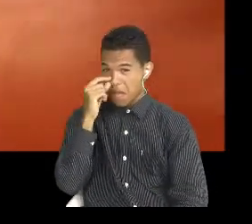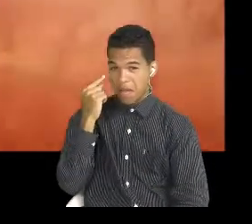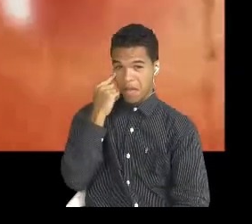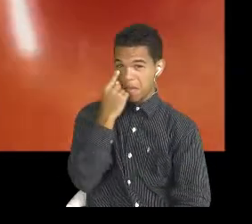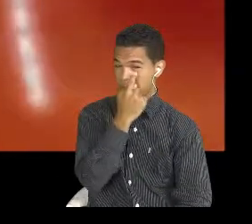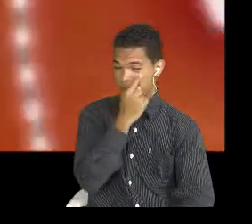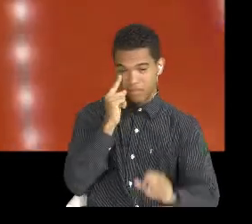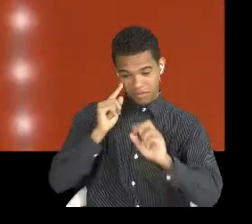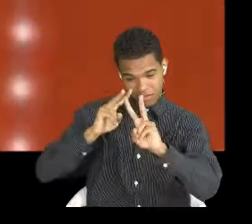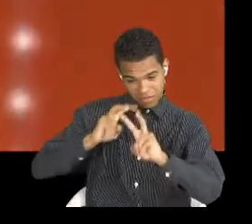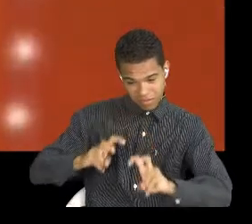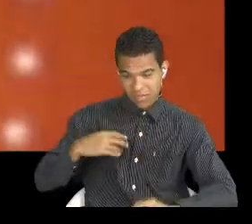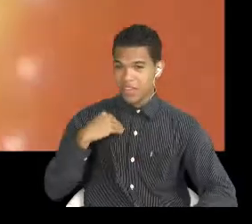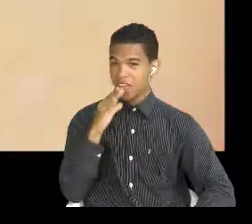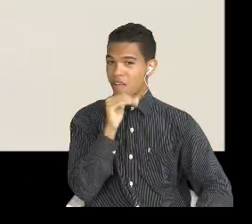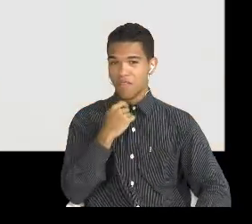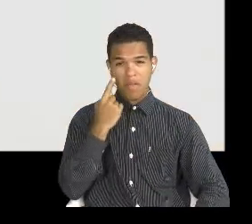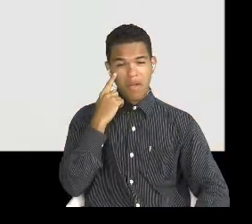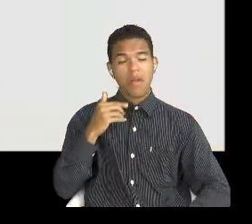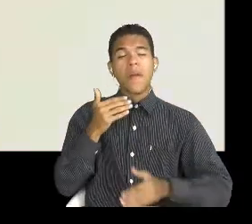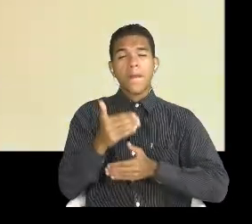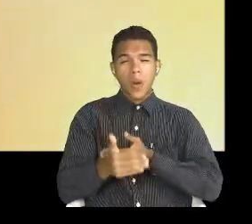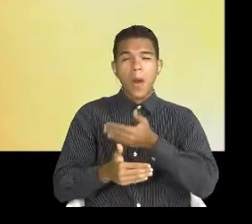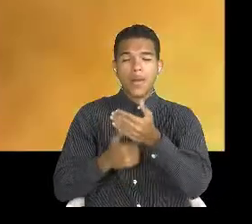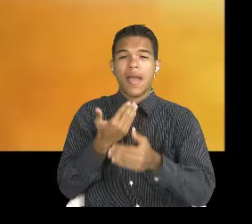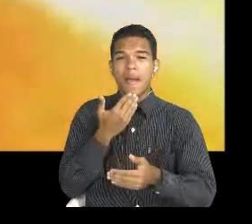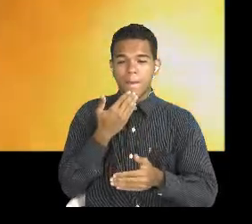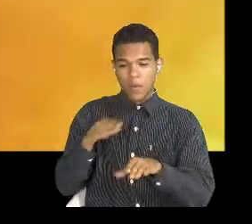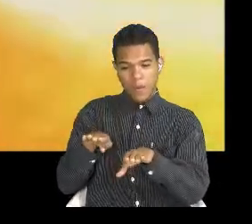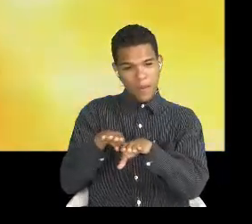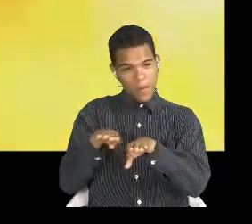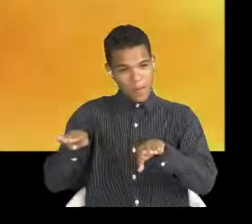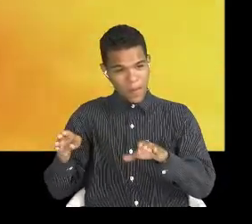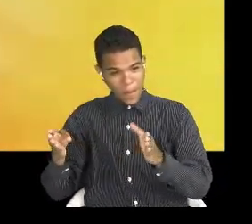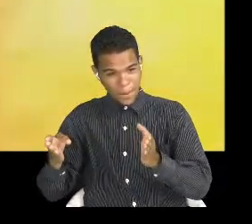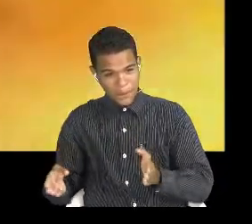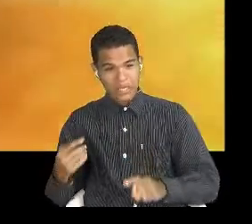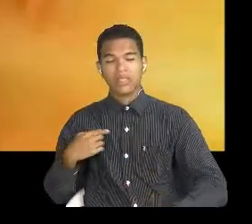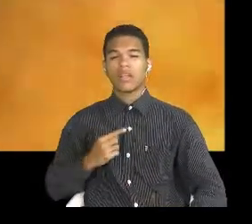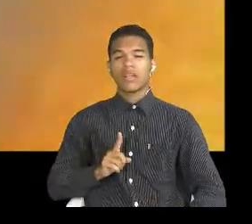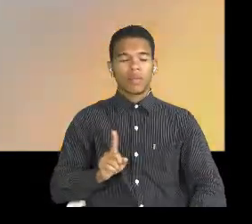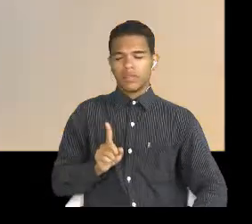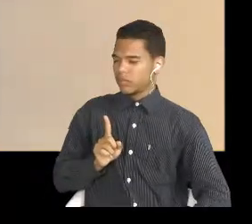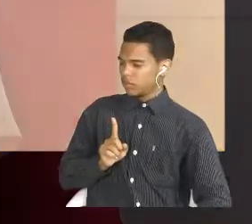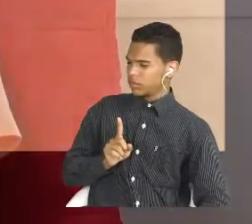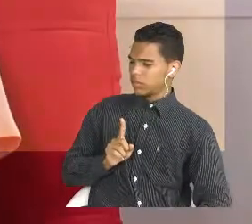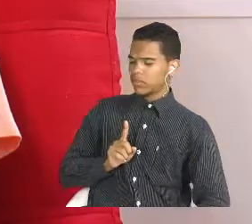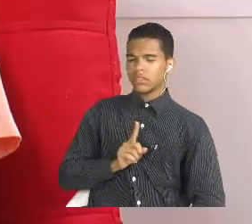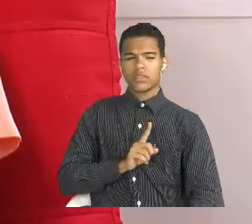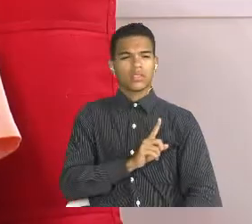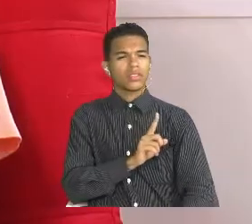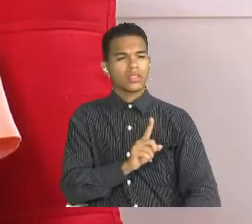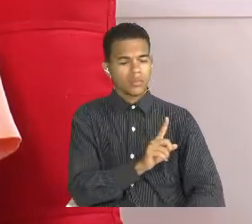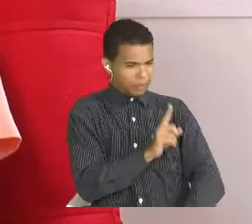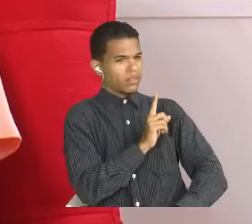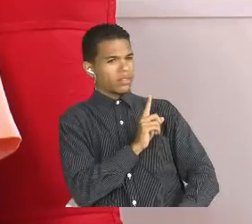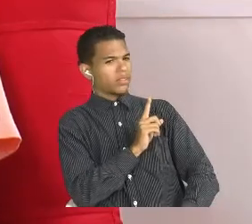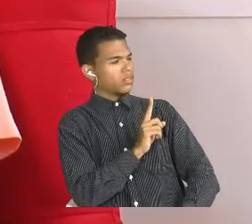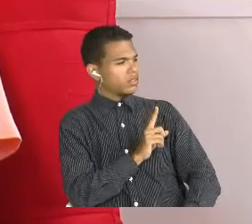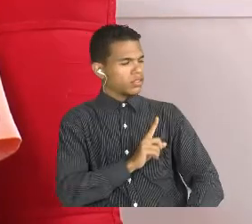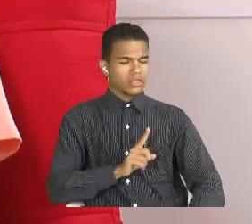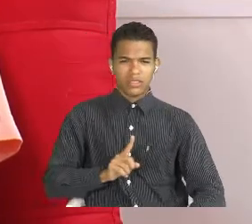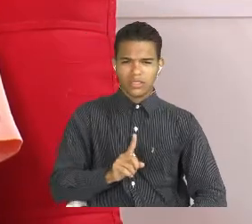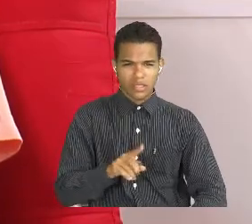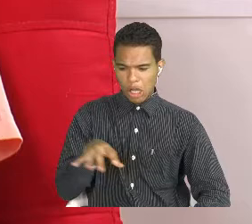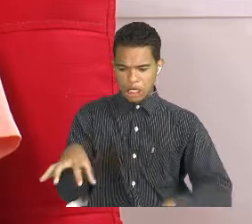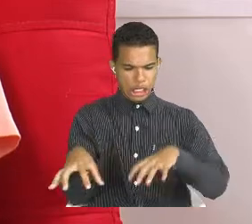van a tropezar con los bordes de la mesa o van a perder pues definitivamente la visión. Hay otros tipos de glaucoma que pueden ser